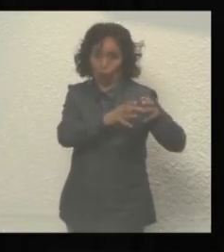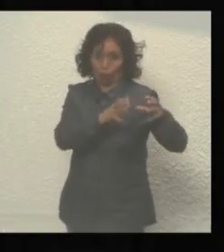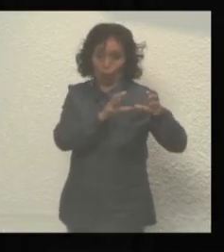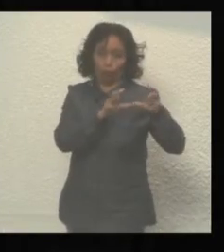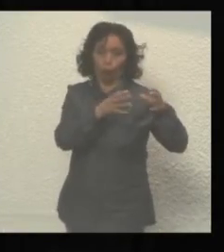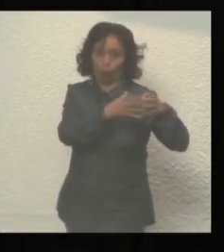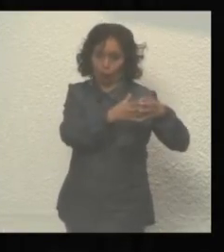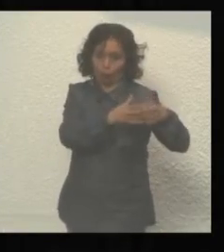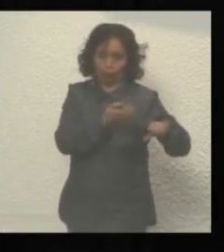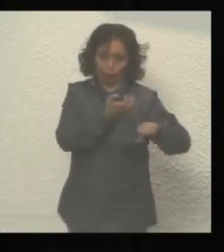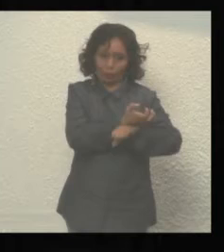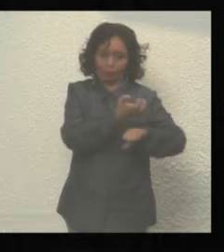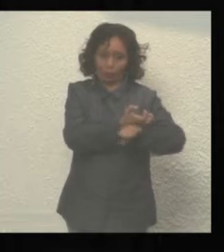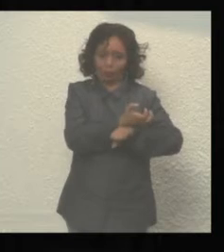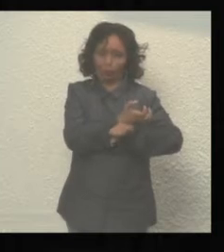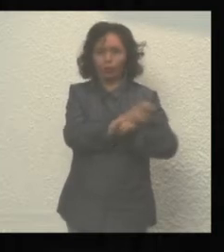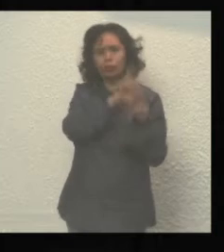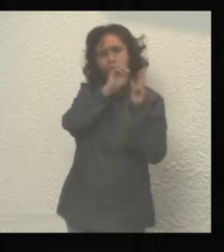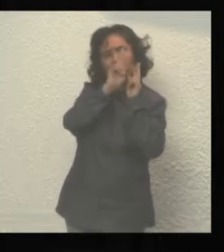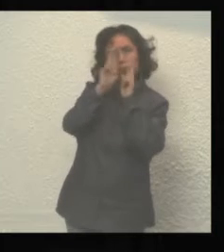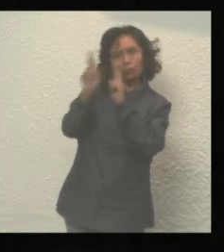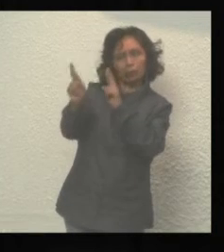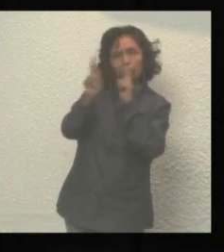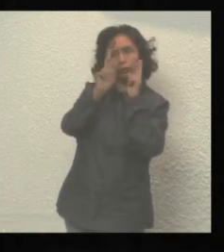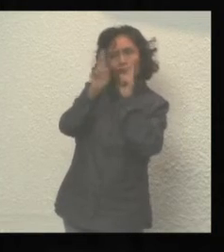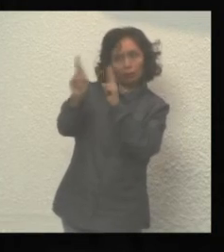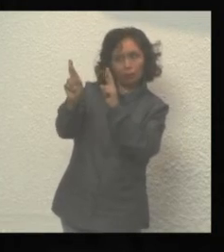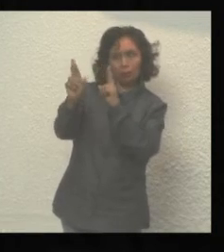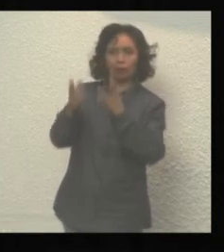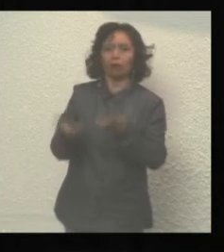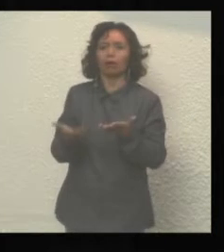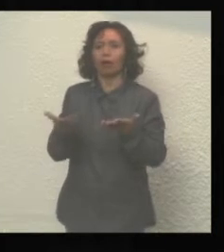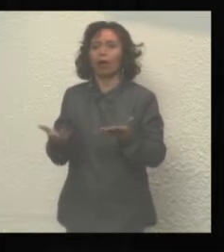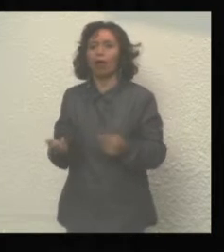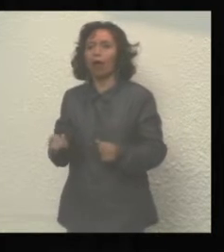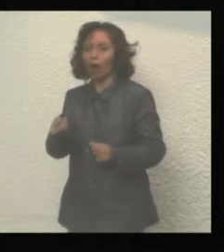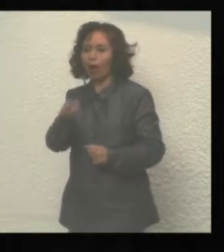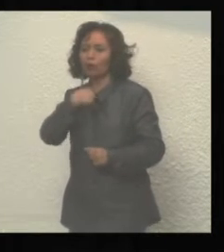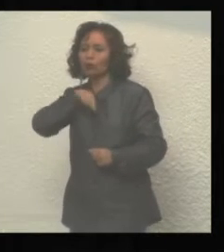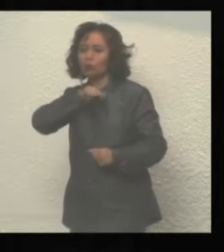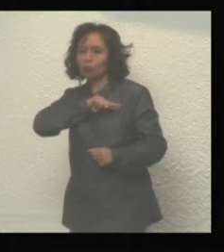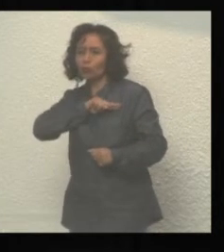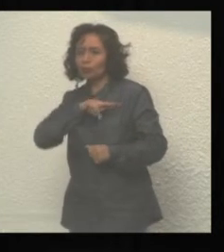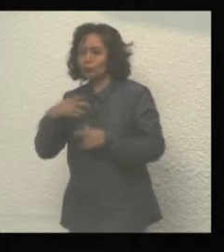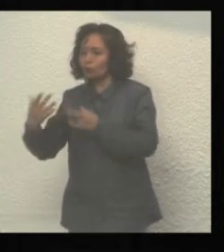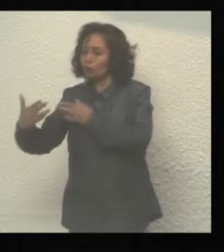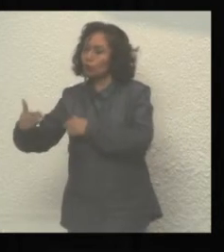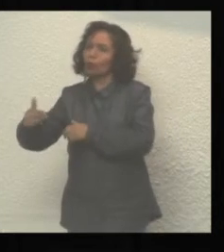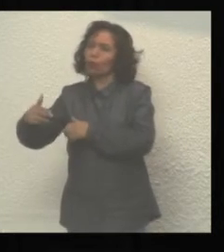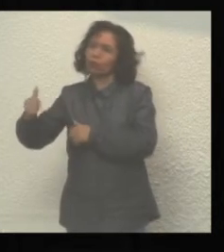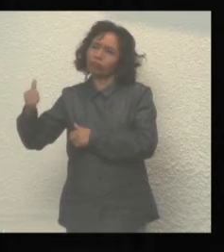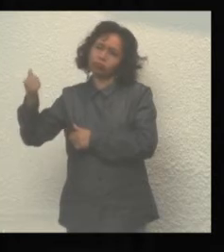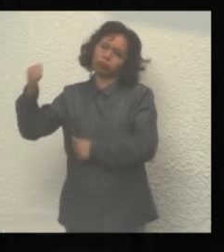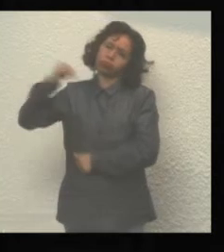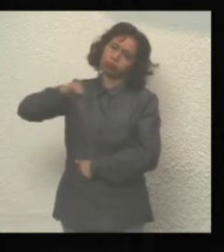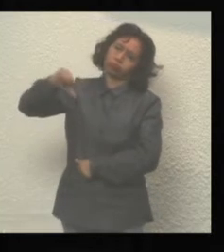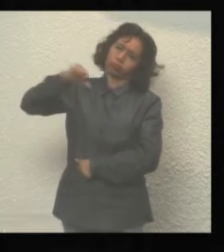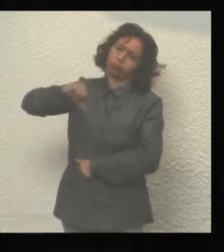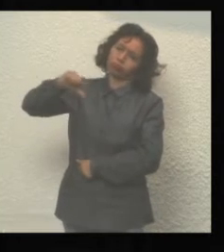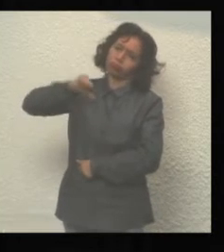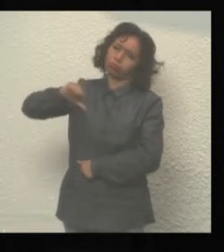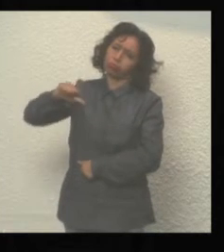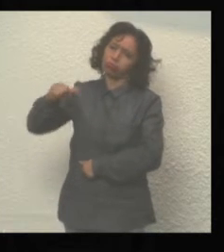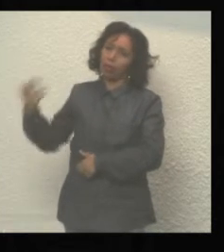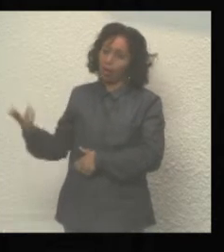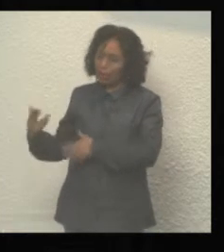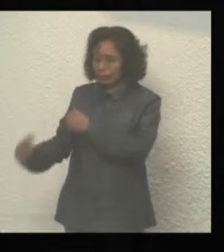querido honrar y sobre todo hacer reconocimiento a nuestros ancestros, a nuestros orígenes y a los